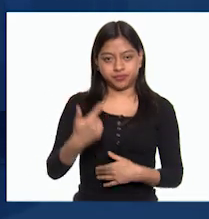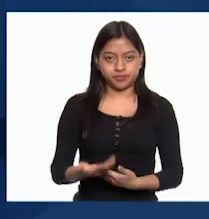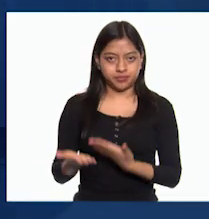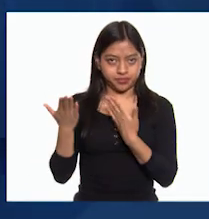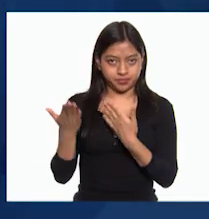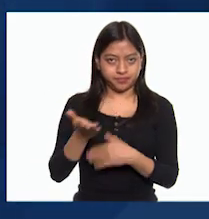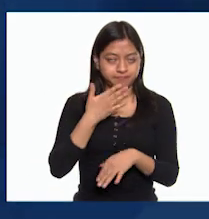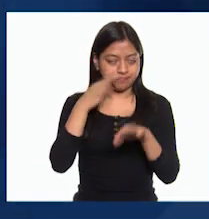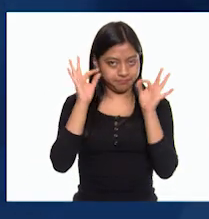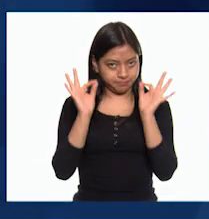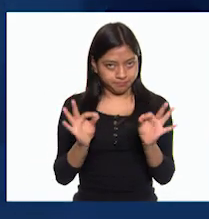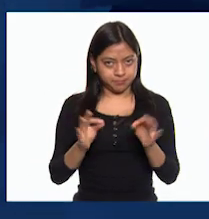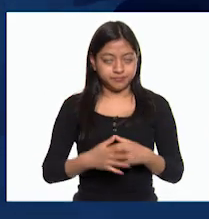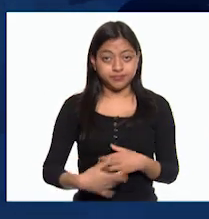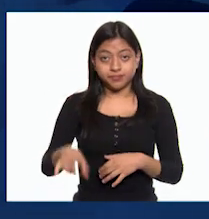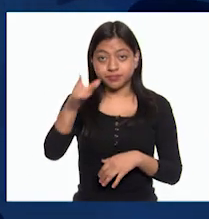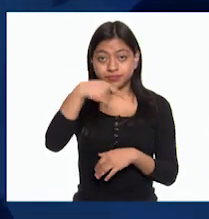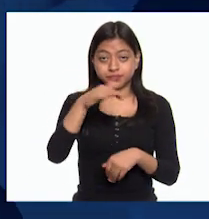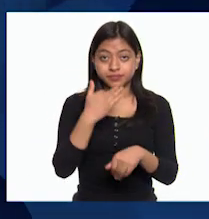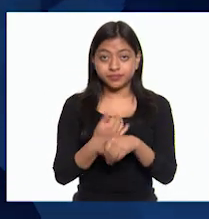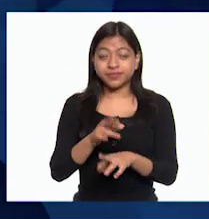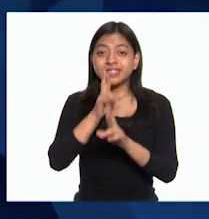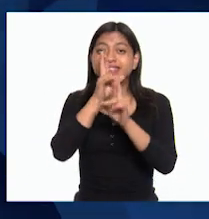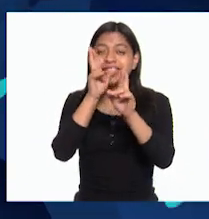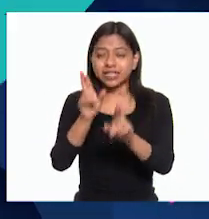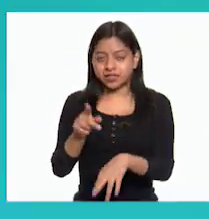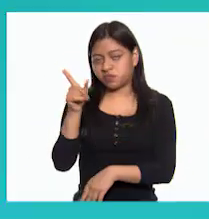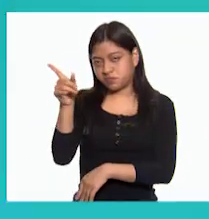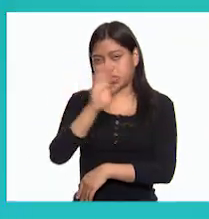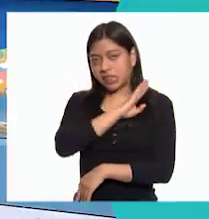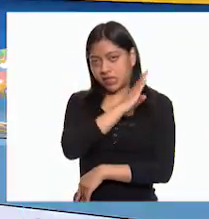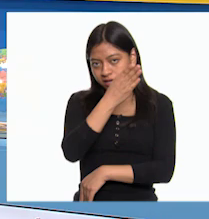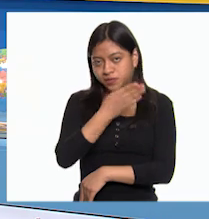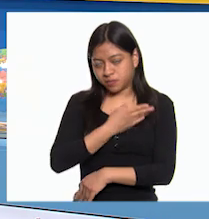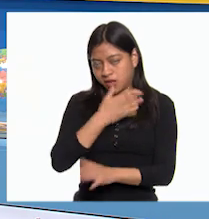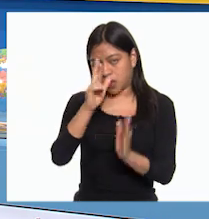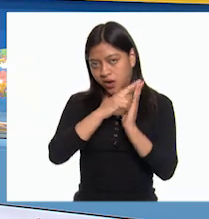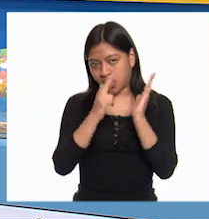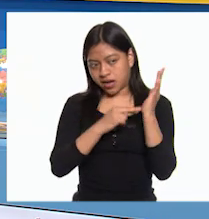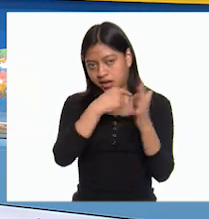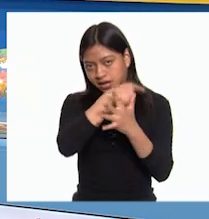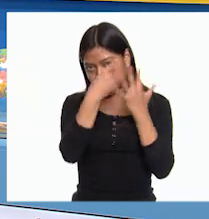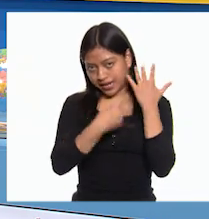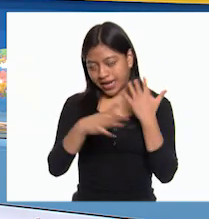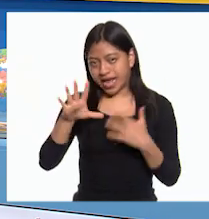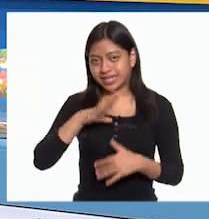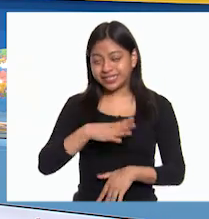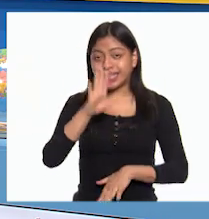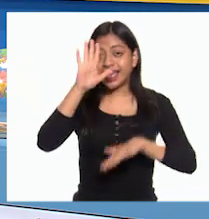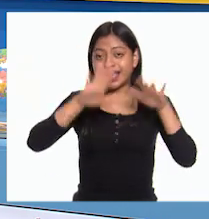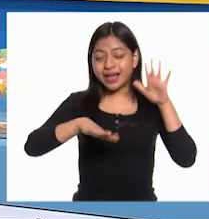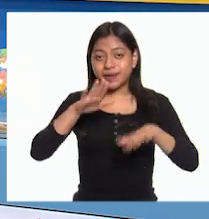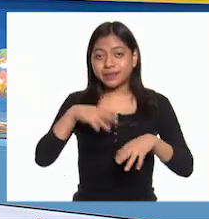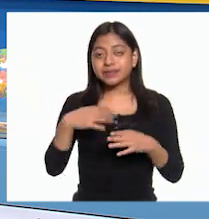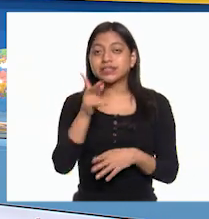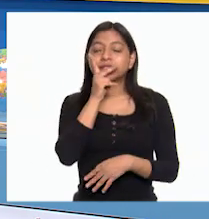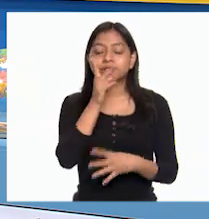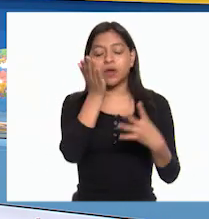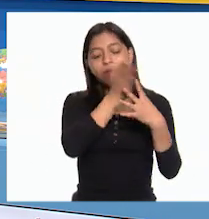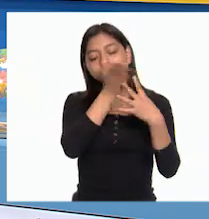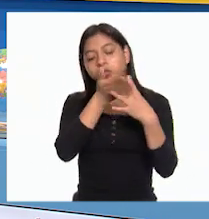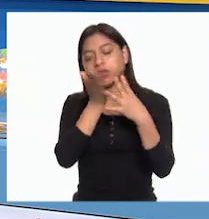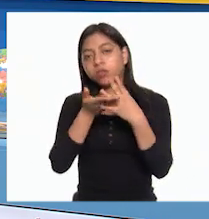tu respuesta es correcta en sentido estricto, María, pues en efecto algunos versos tienen 11 sílabas y otros